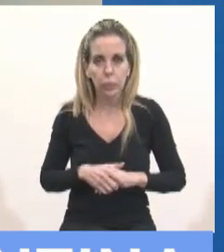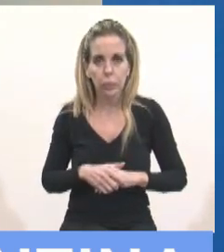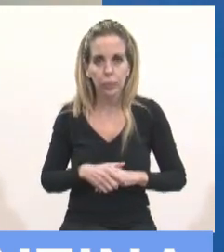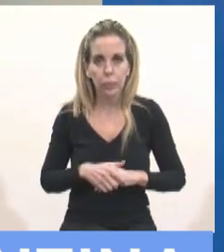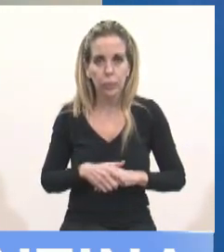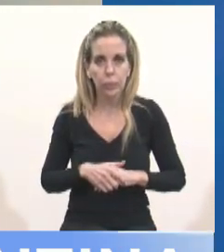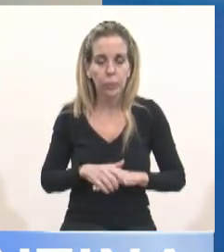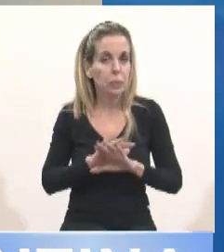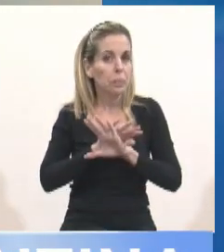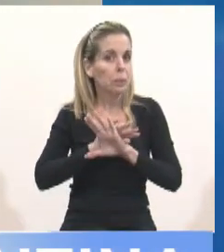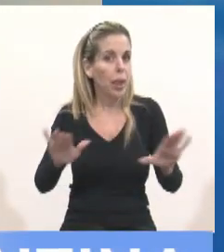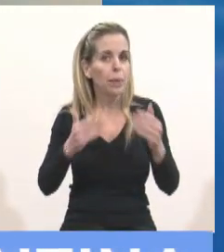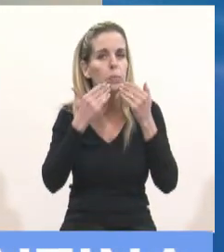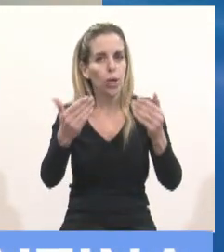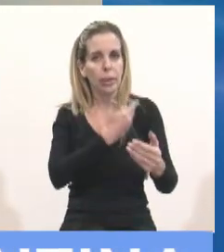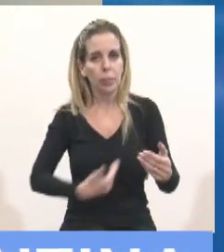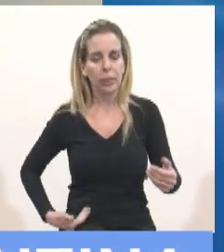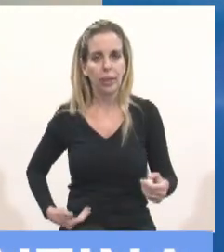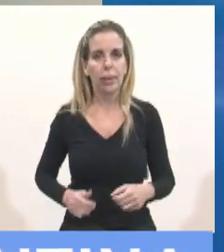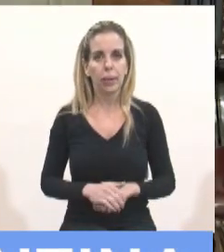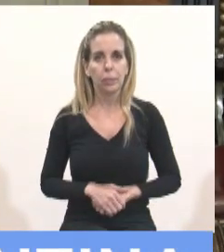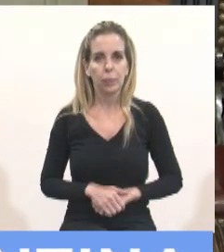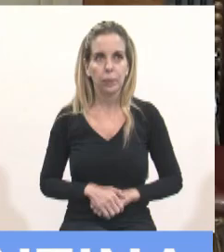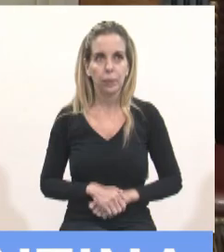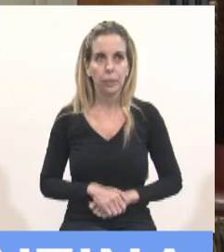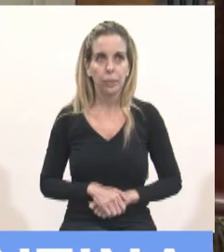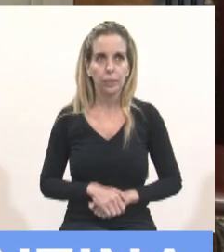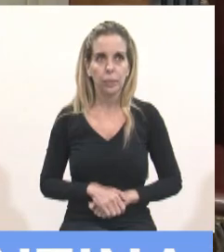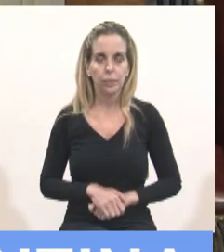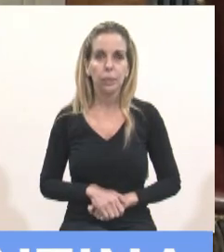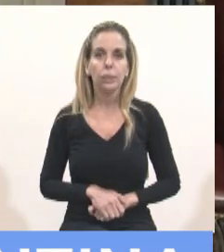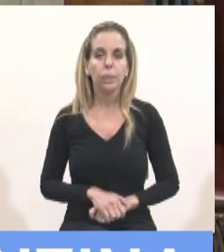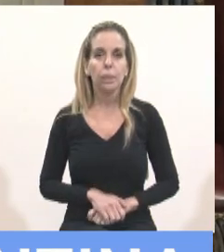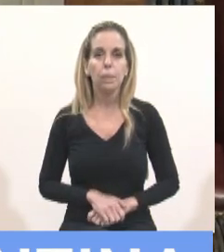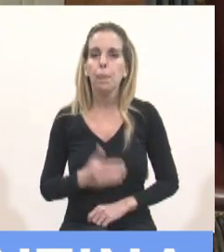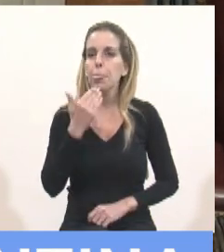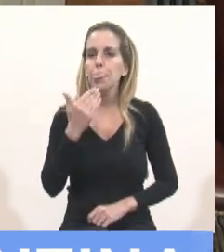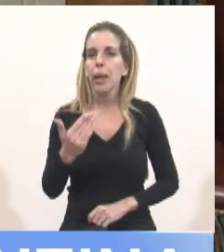riesgo. Nada más, muchas gracias, señor presidente. Gracias, señor senador.